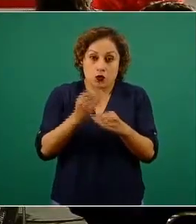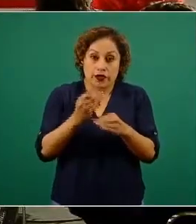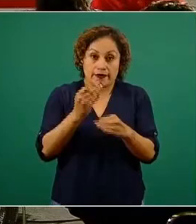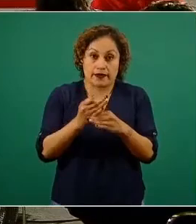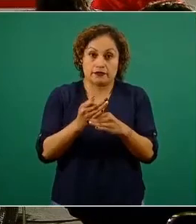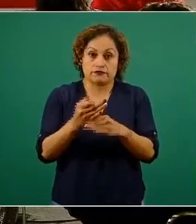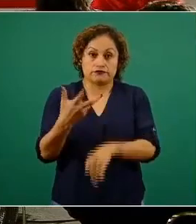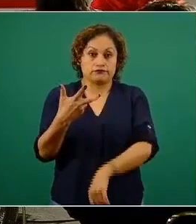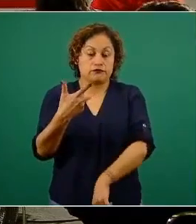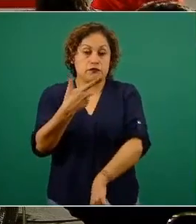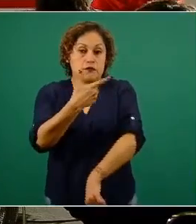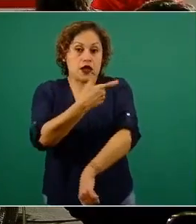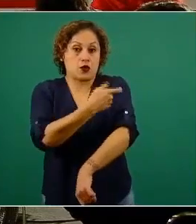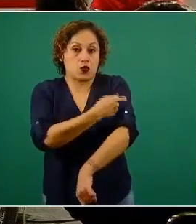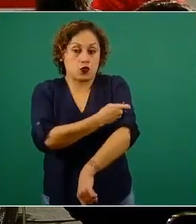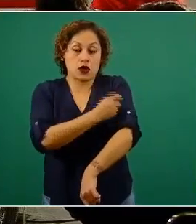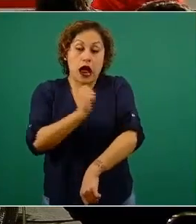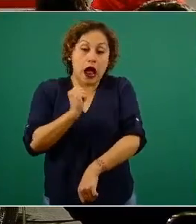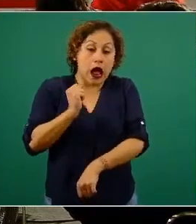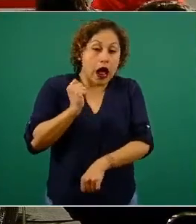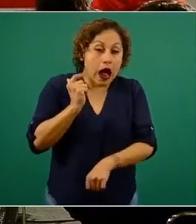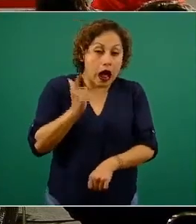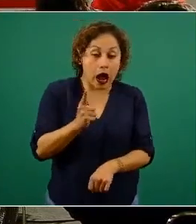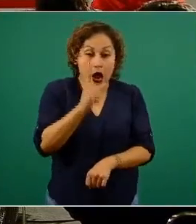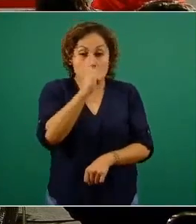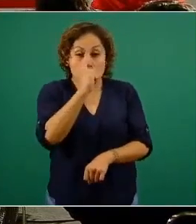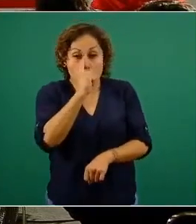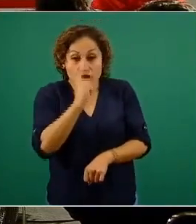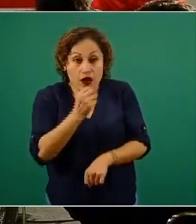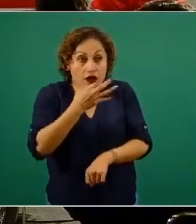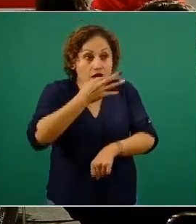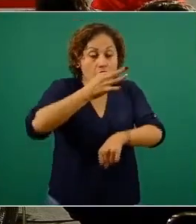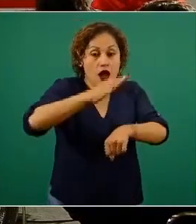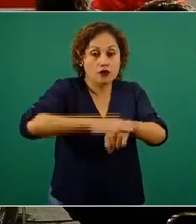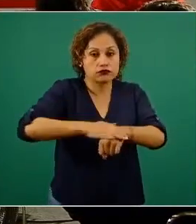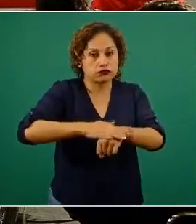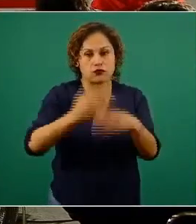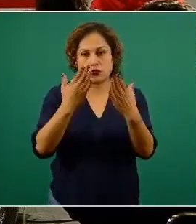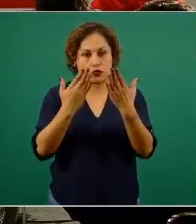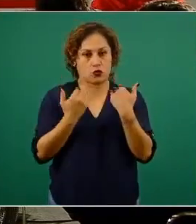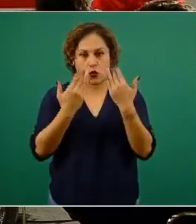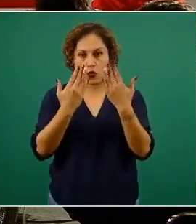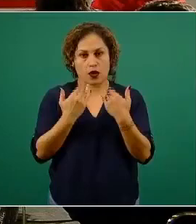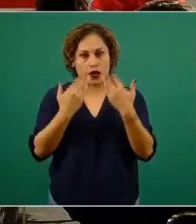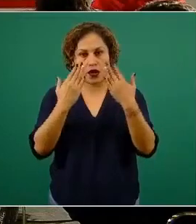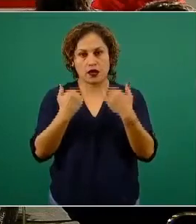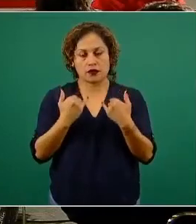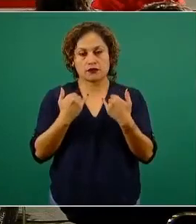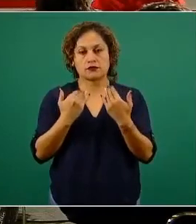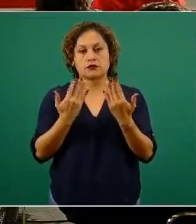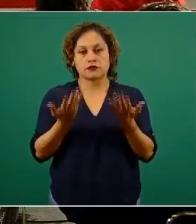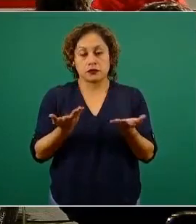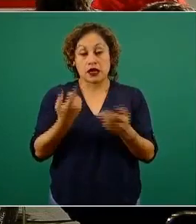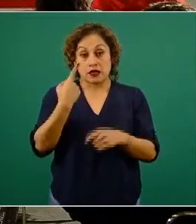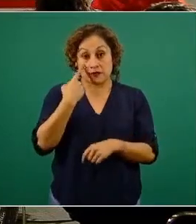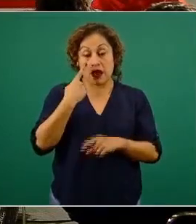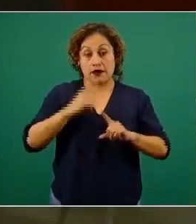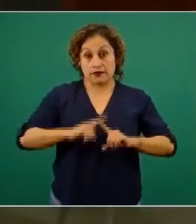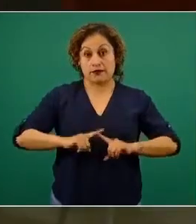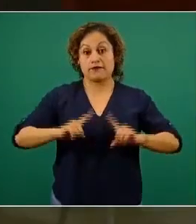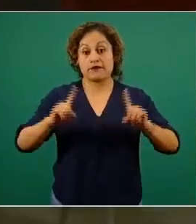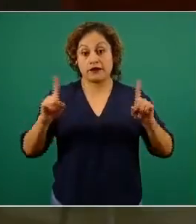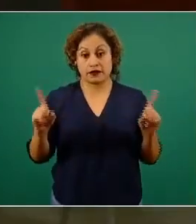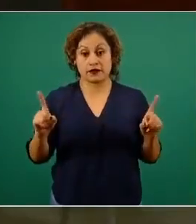uso de la vacuna que actualmente estamos utilizando, que es la de Pfizer-BioNTech. Distinguimos en medicina contraindicaciones